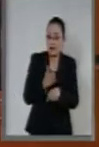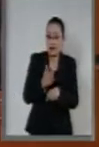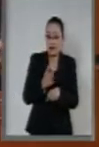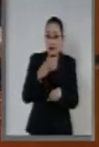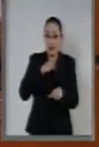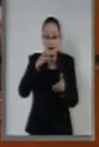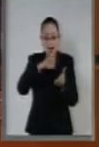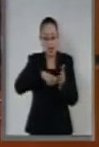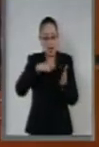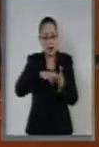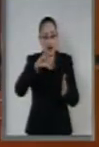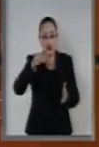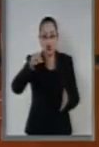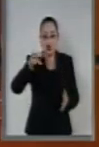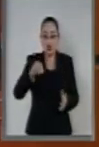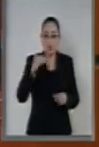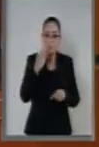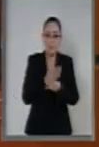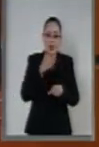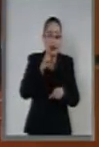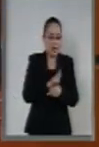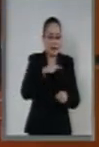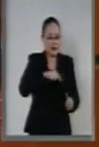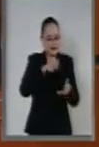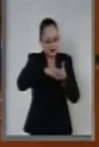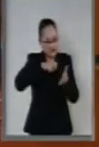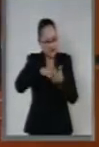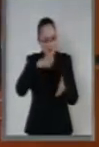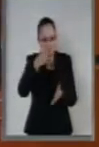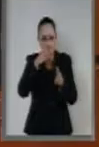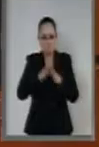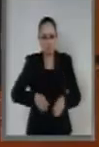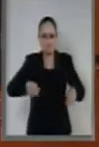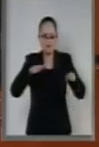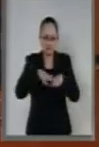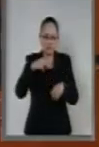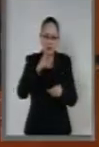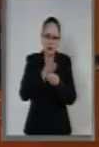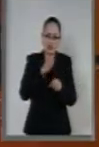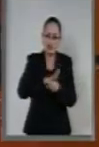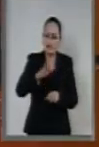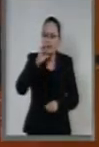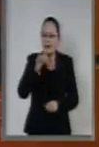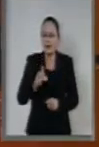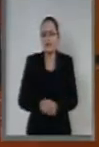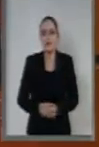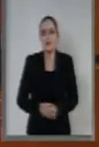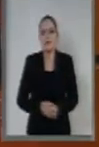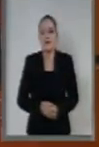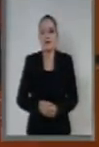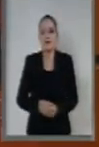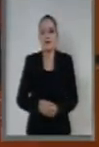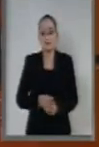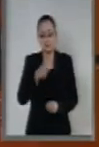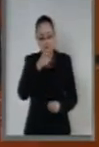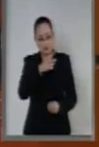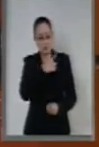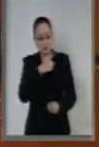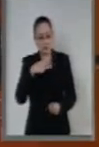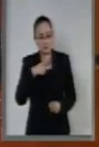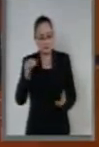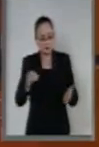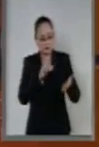al código penal aunque son importantes me parece que son insuficientes ahí debió haberse